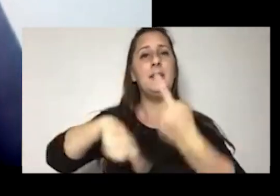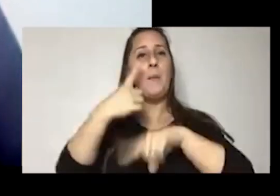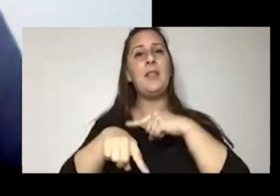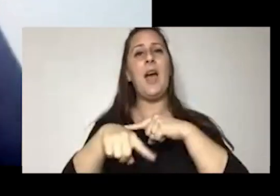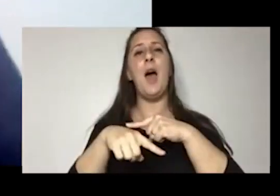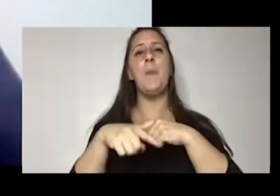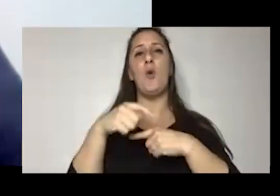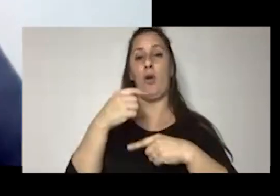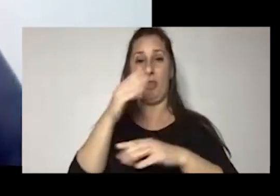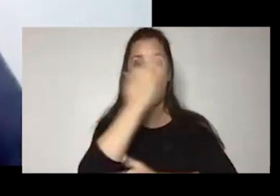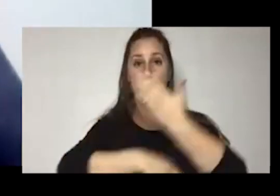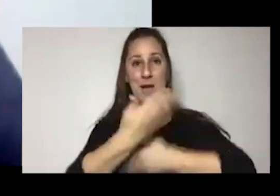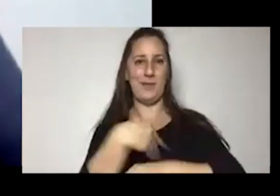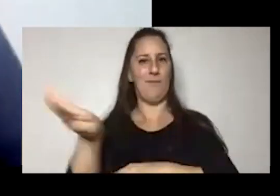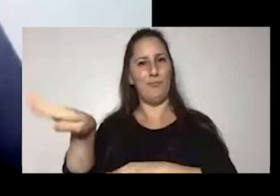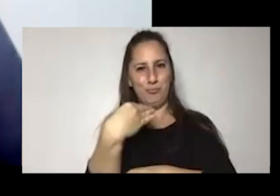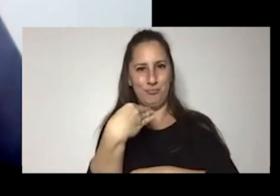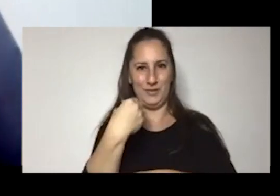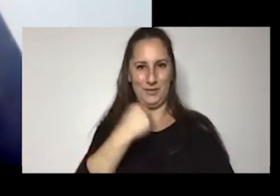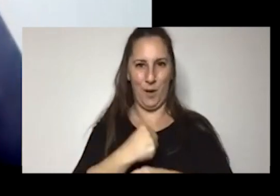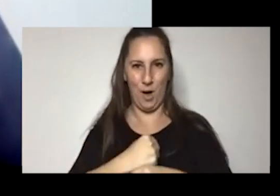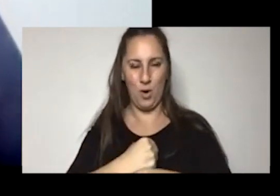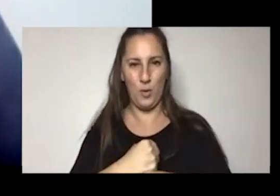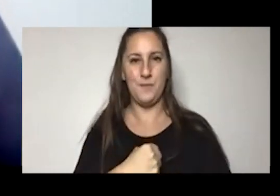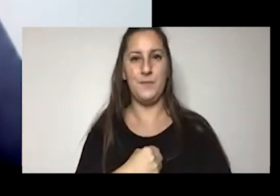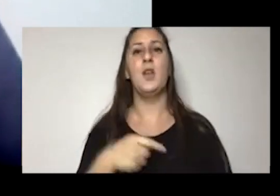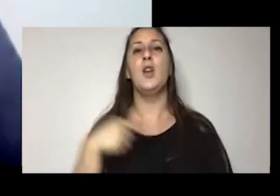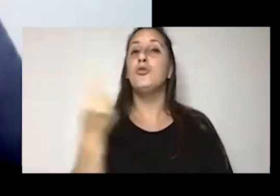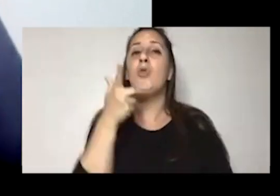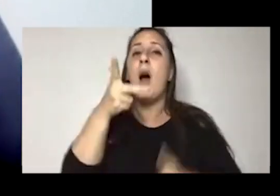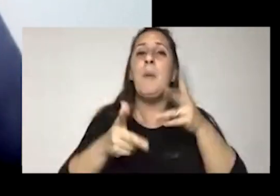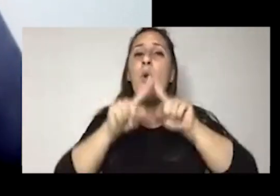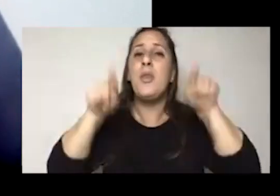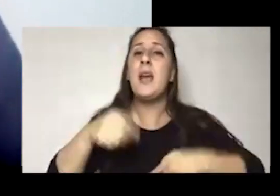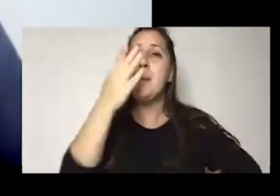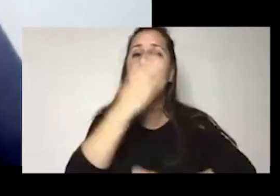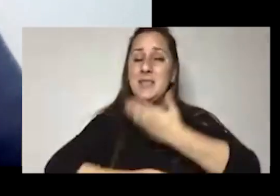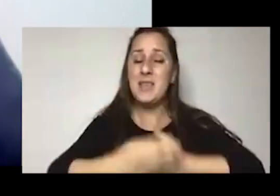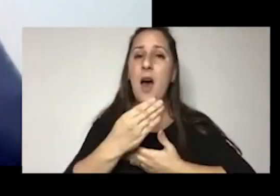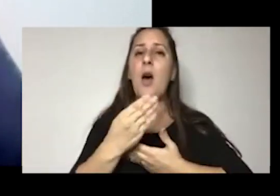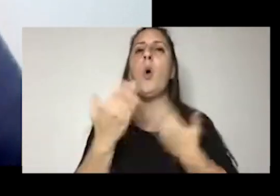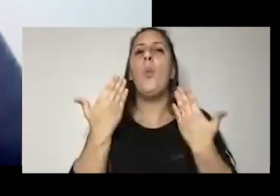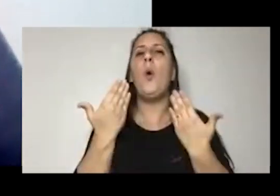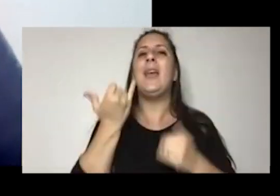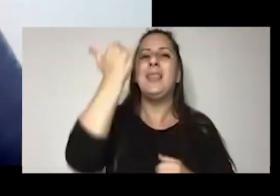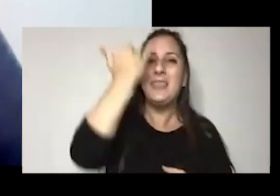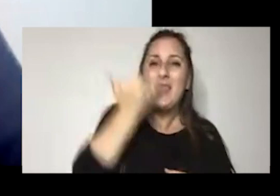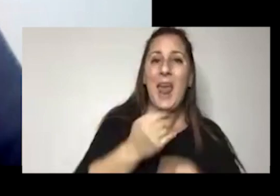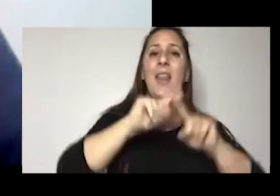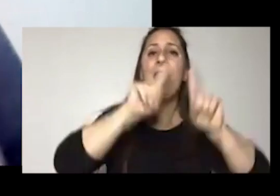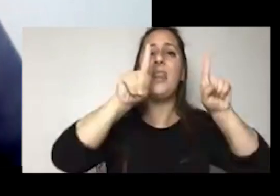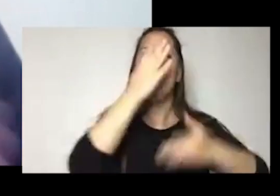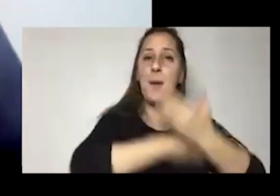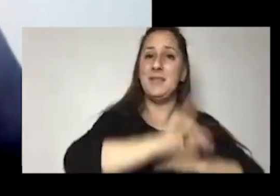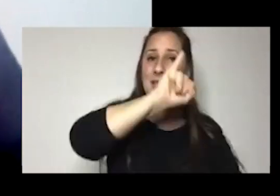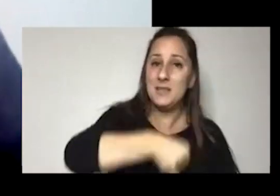por incapacidad. Nosotros cuando hablamos de discapacidad, hablamos que la persona puede tener o no puede tener discapacidad, ¿sí? Pero ante